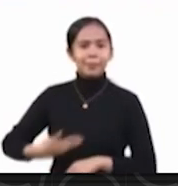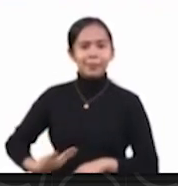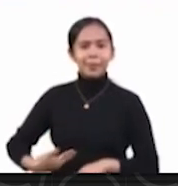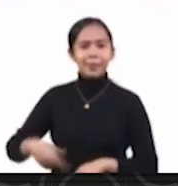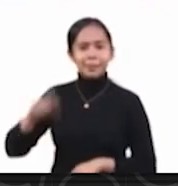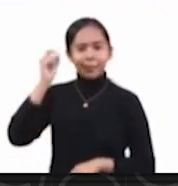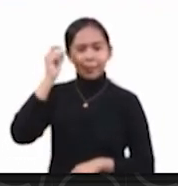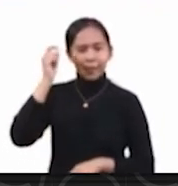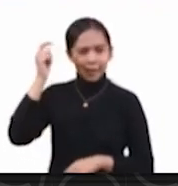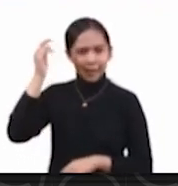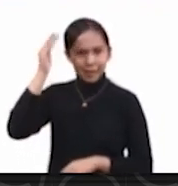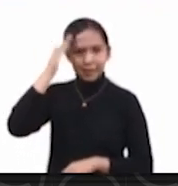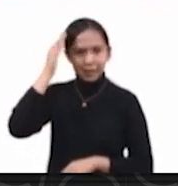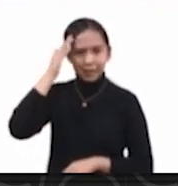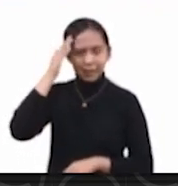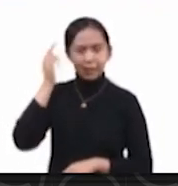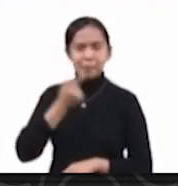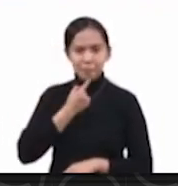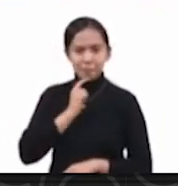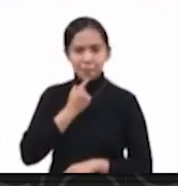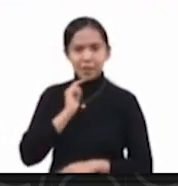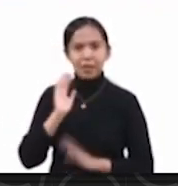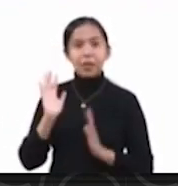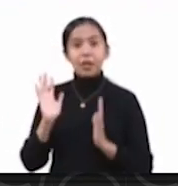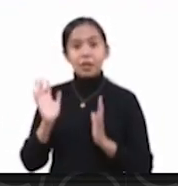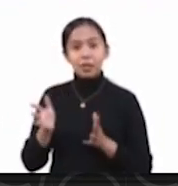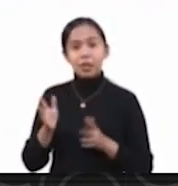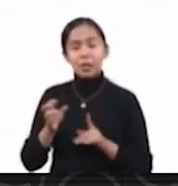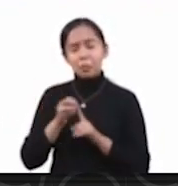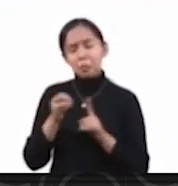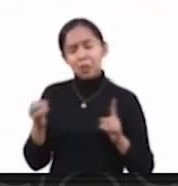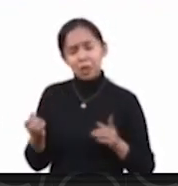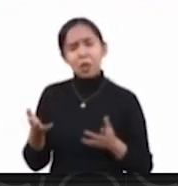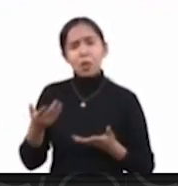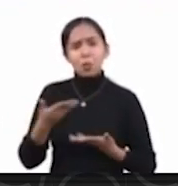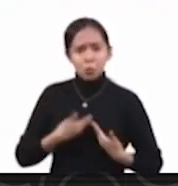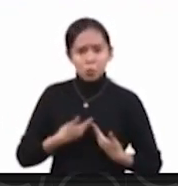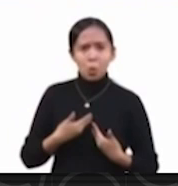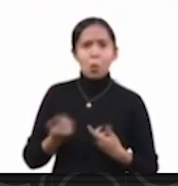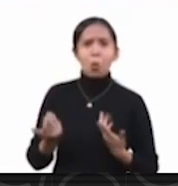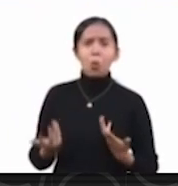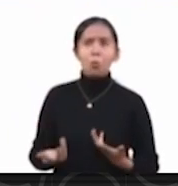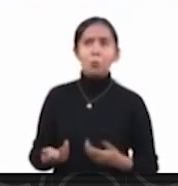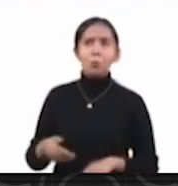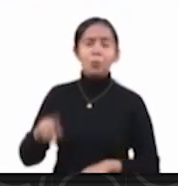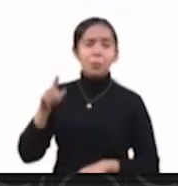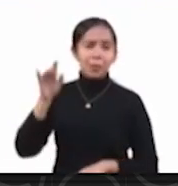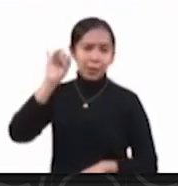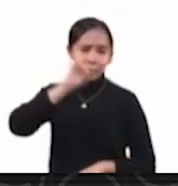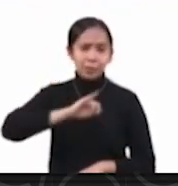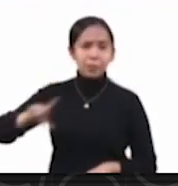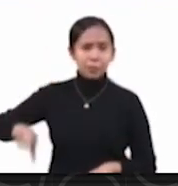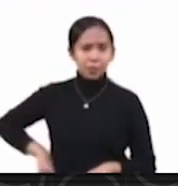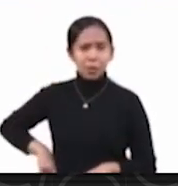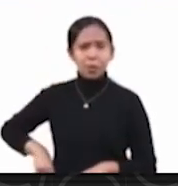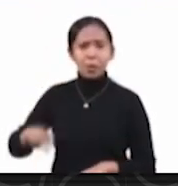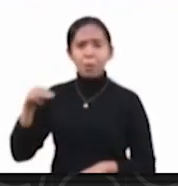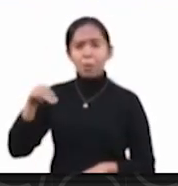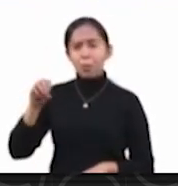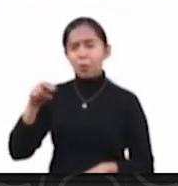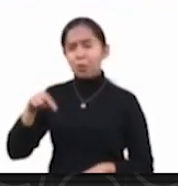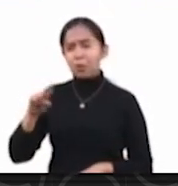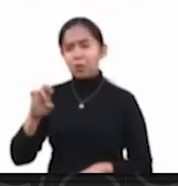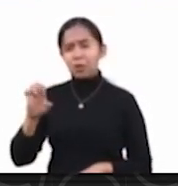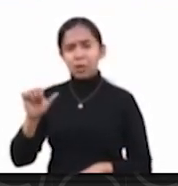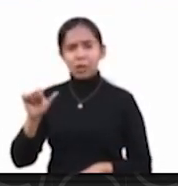este movimiento. Hoy es presidente de la República, yo estoy de jefa de gobierno, Monreal está de senador, Laida